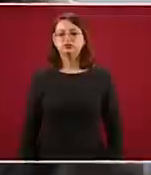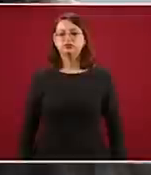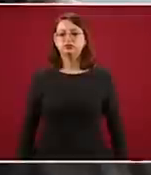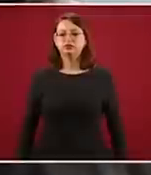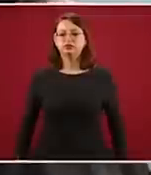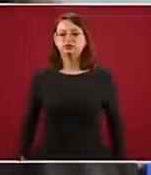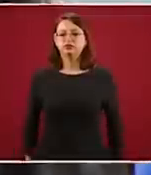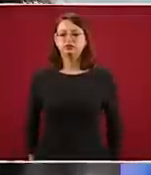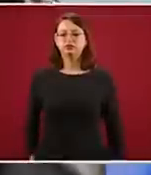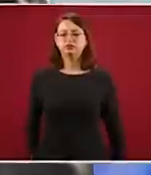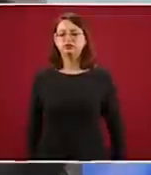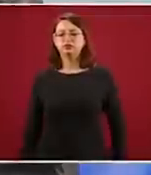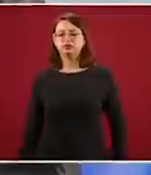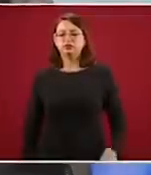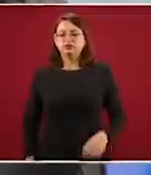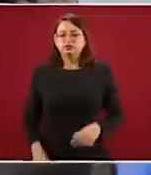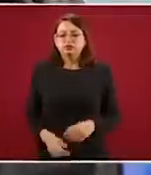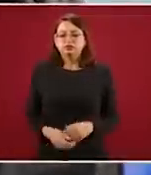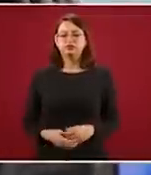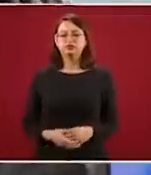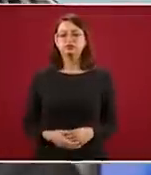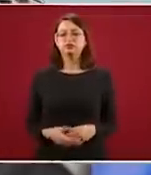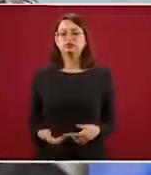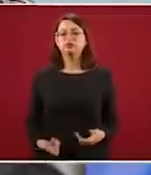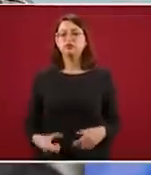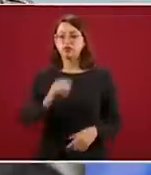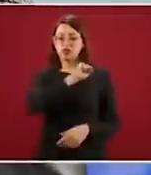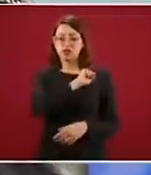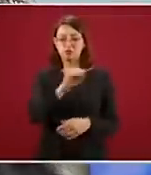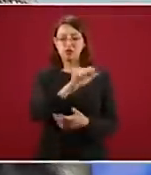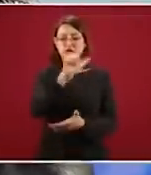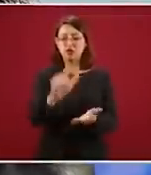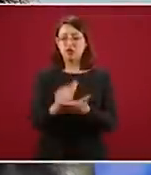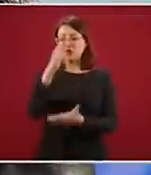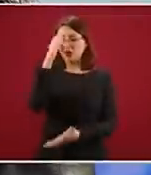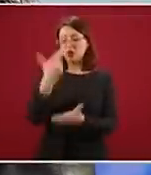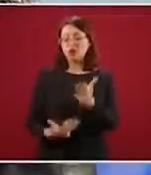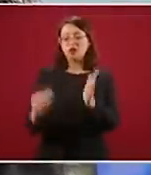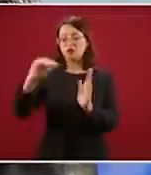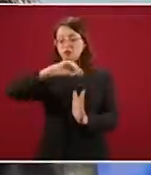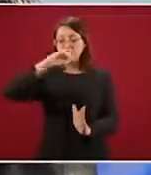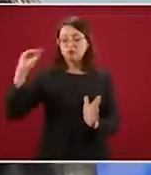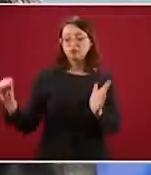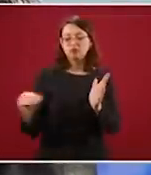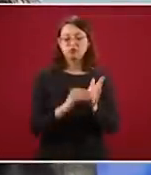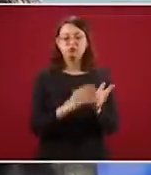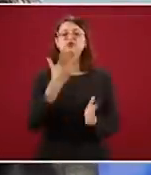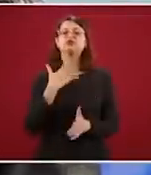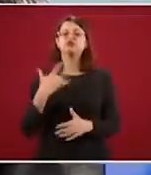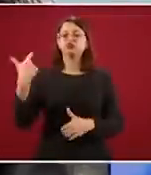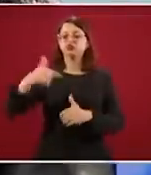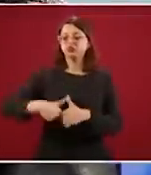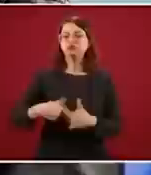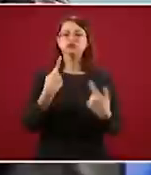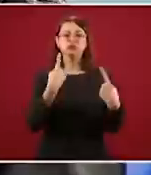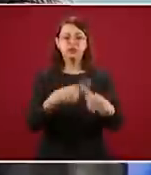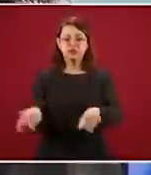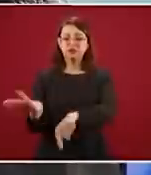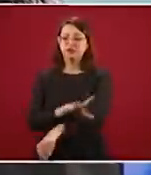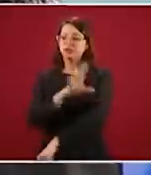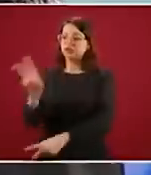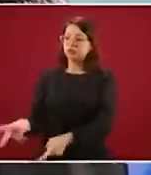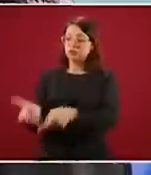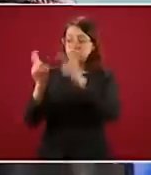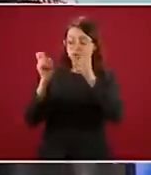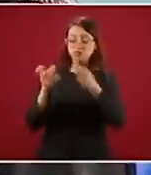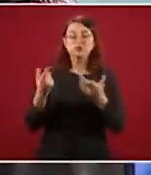Se incrementó en el catálogo de delitos los delitos en materia de hidrocarburos, petrolíferos o petroquímicos, a los que